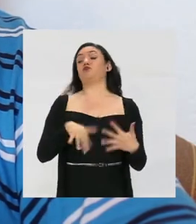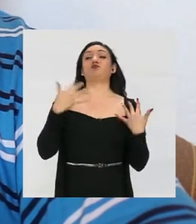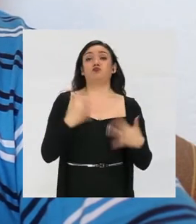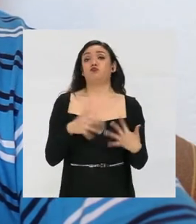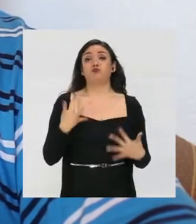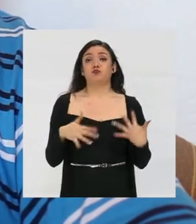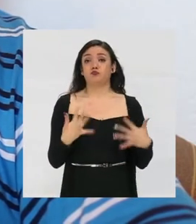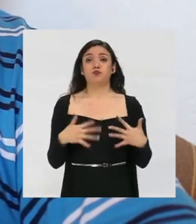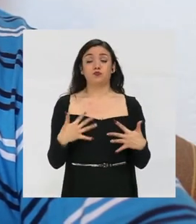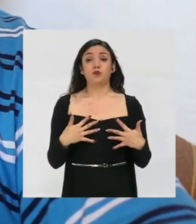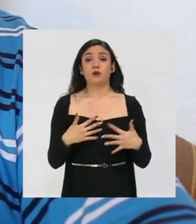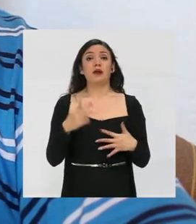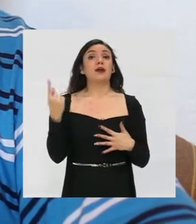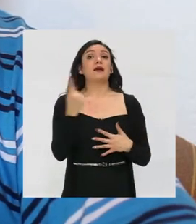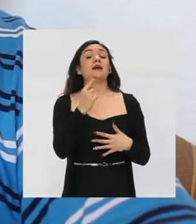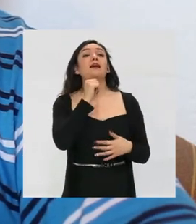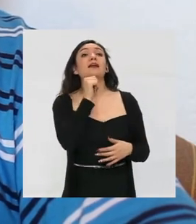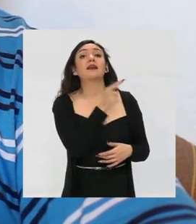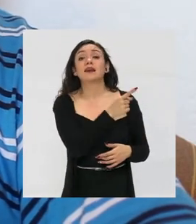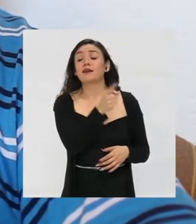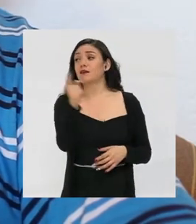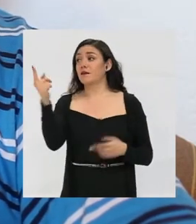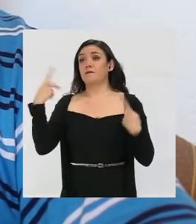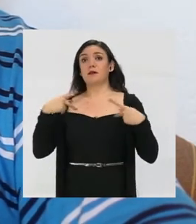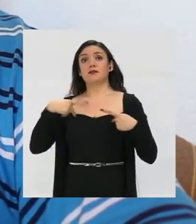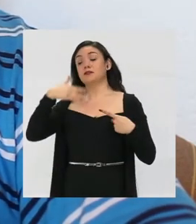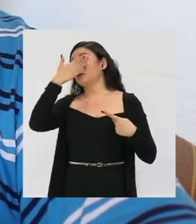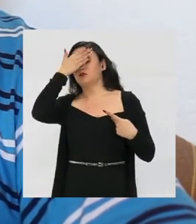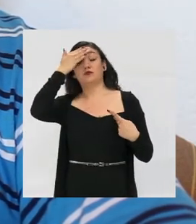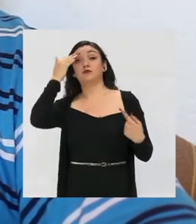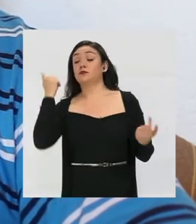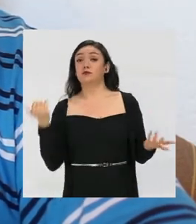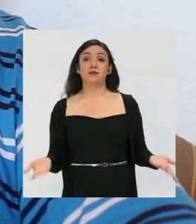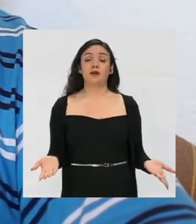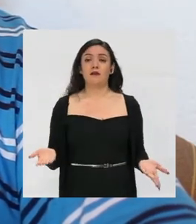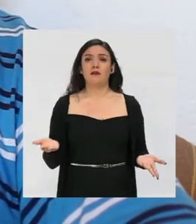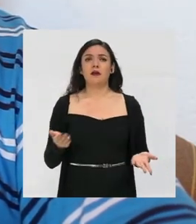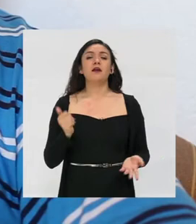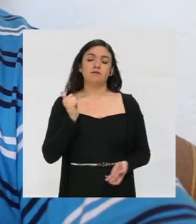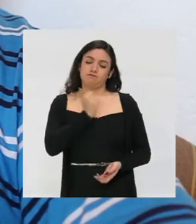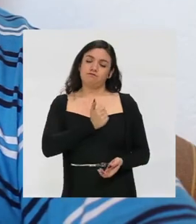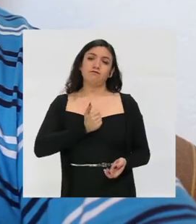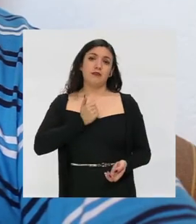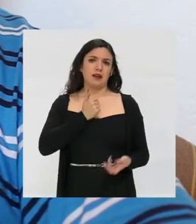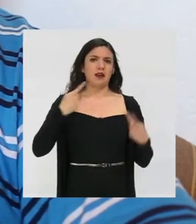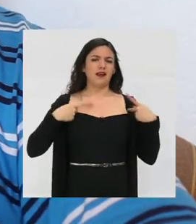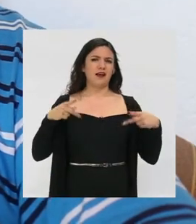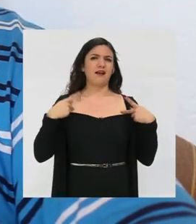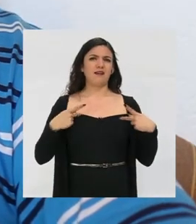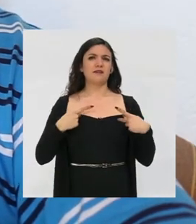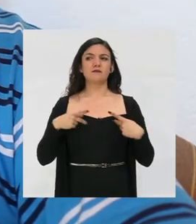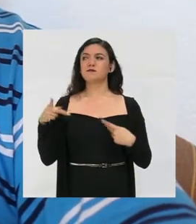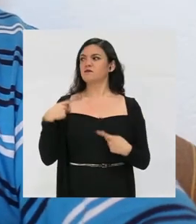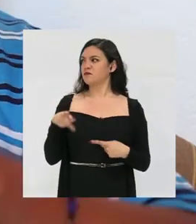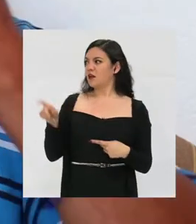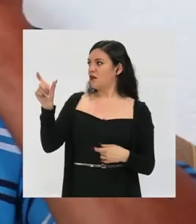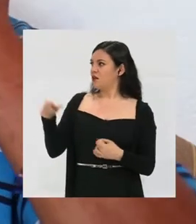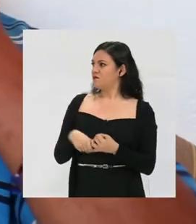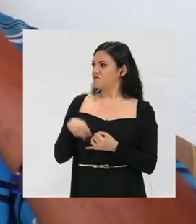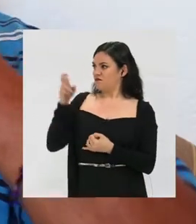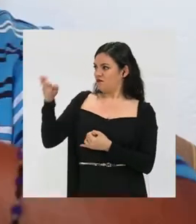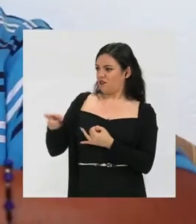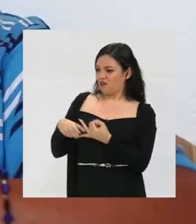muy doloroso, muy, muy doloroso, que nadie sabe, ¿verdad? Lamentablemente la